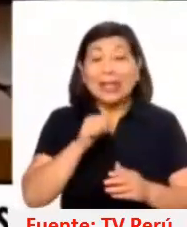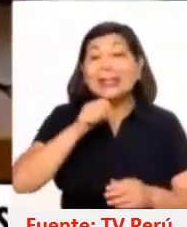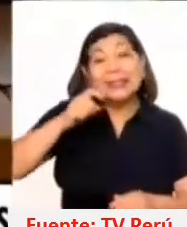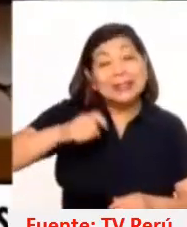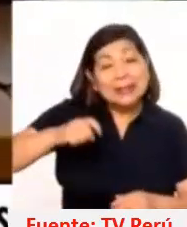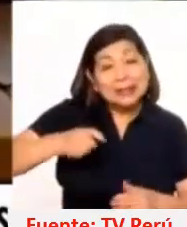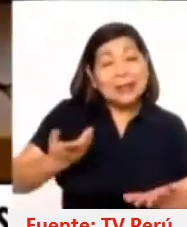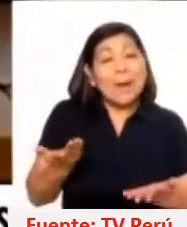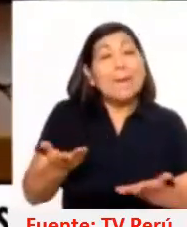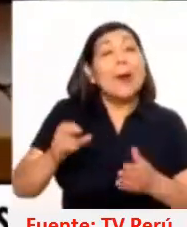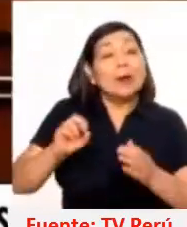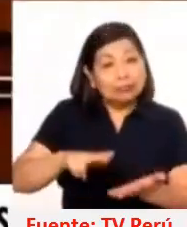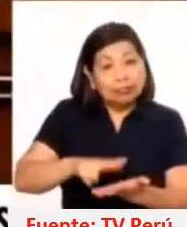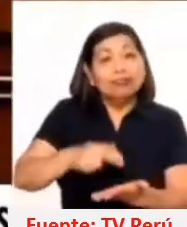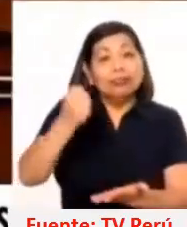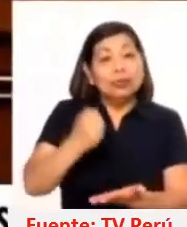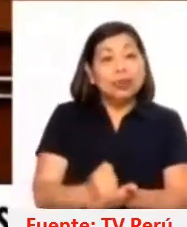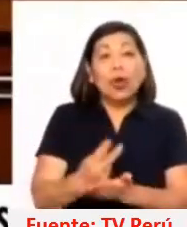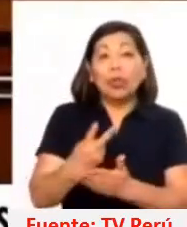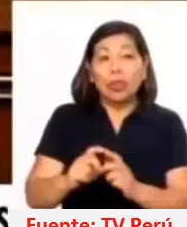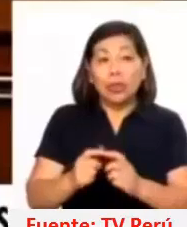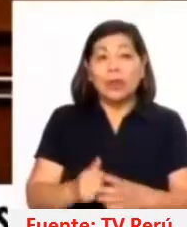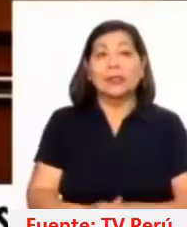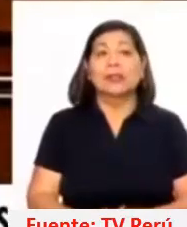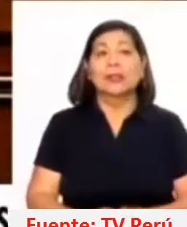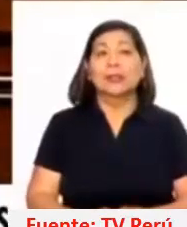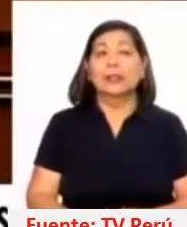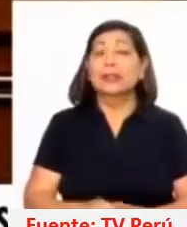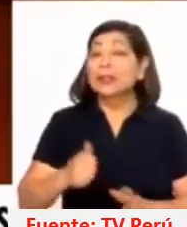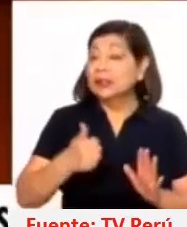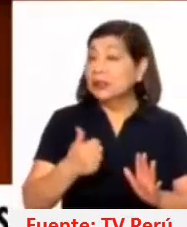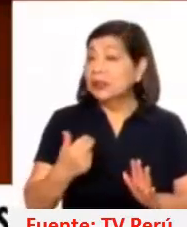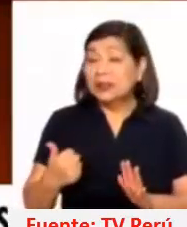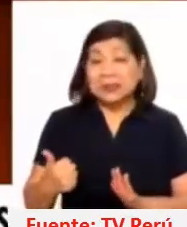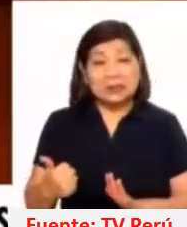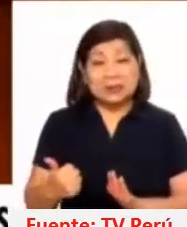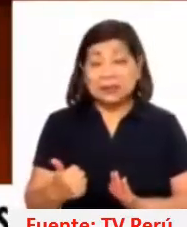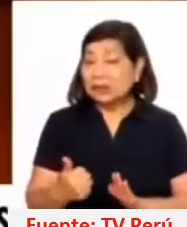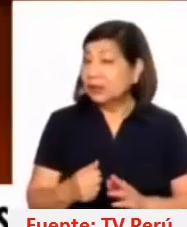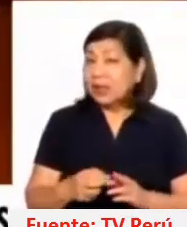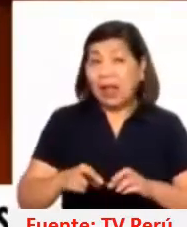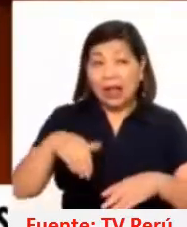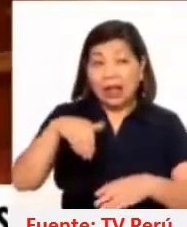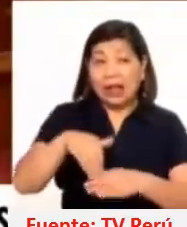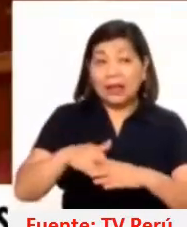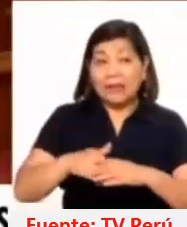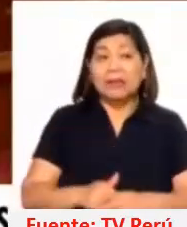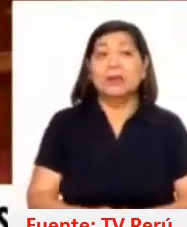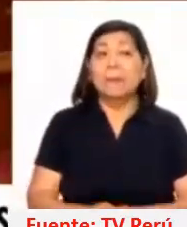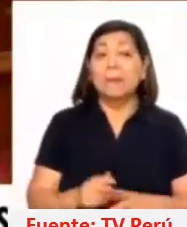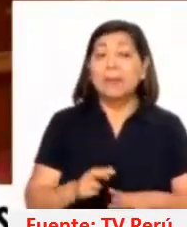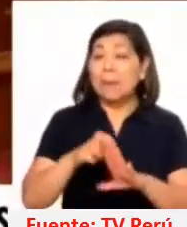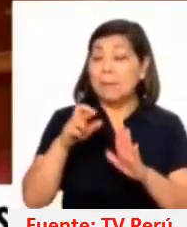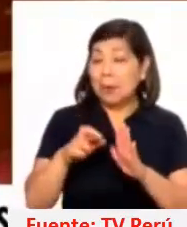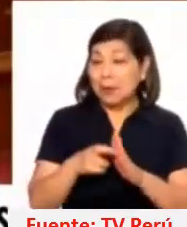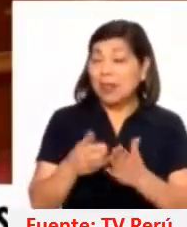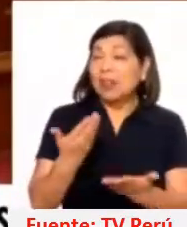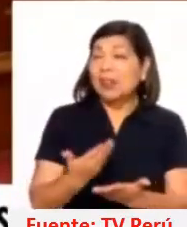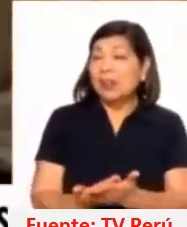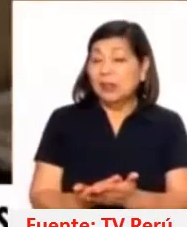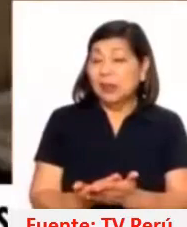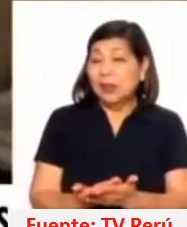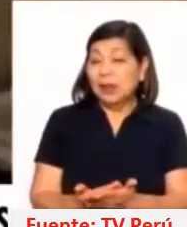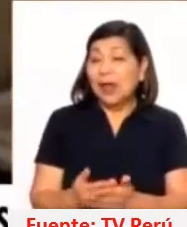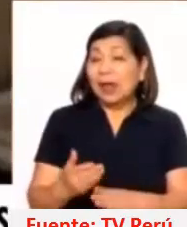se requerían para ser aprobado en 2 legislaturas, ni 66 para ser llevado a referéndum. Este proyecto proponía que